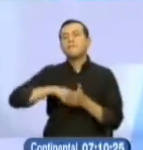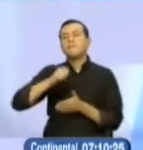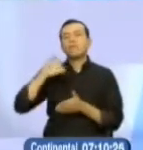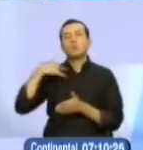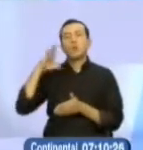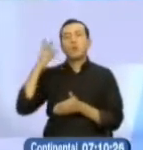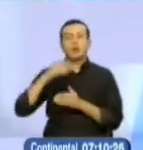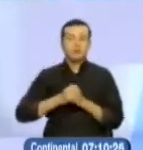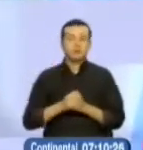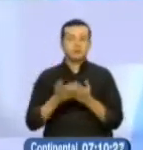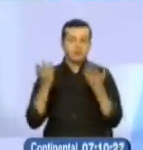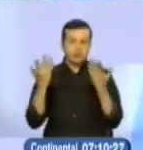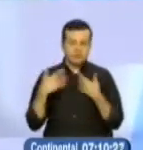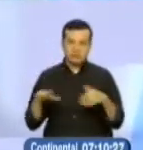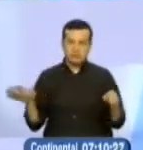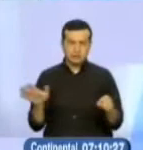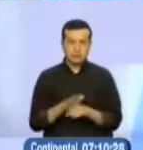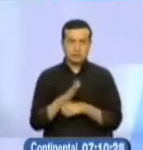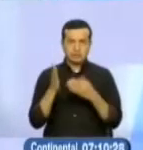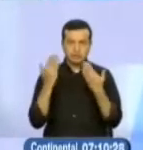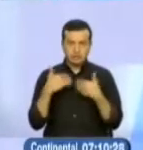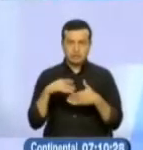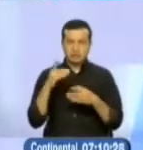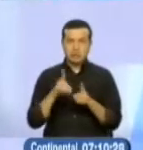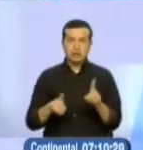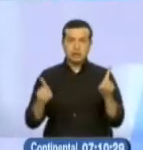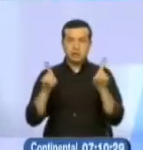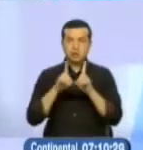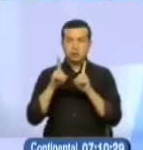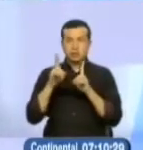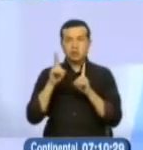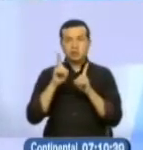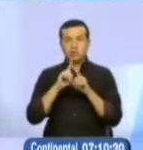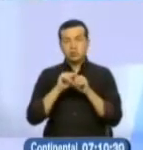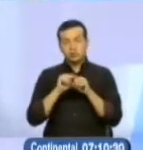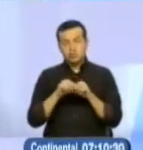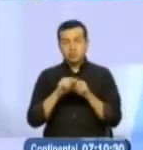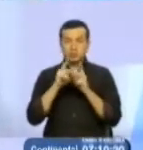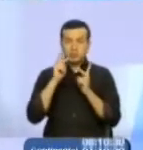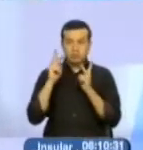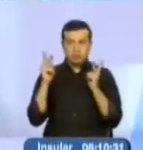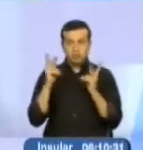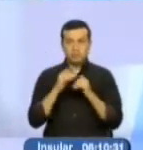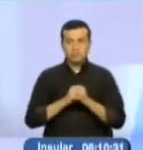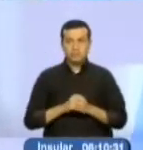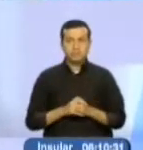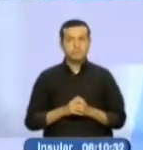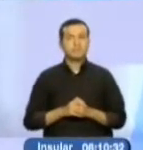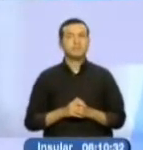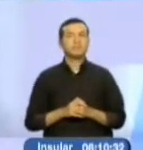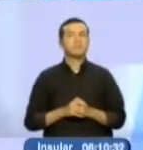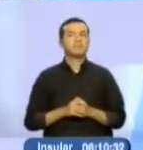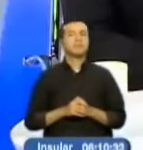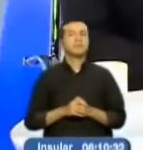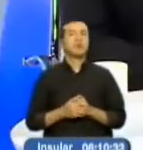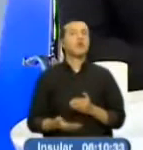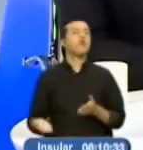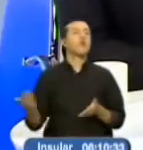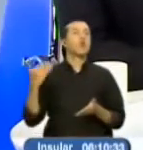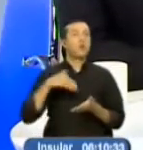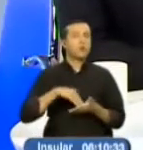por lo tanto al final los resultados variaron de una manera poco significativa de